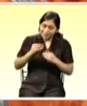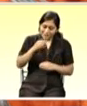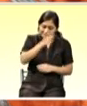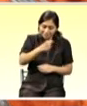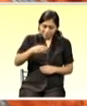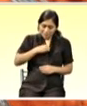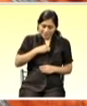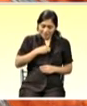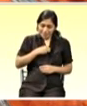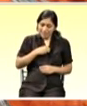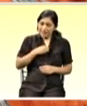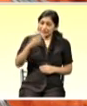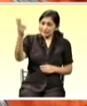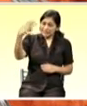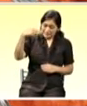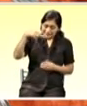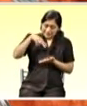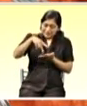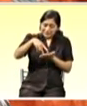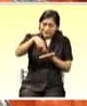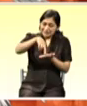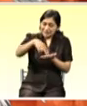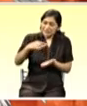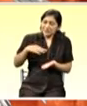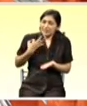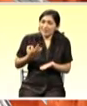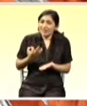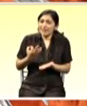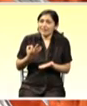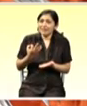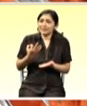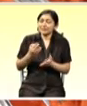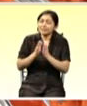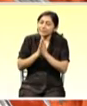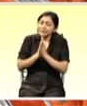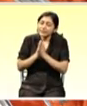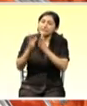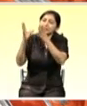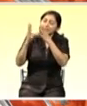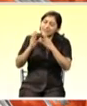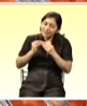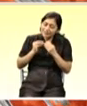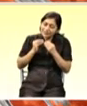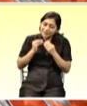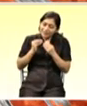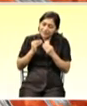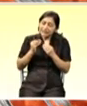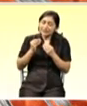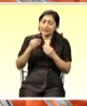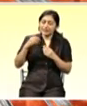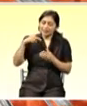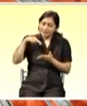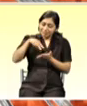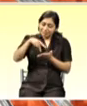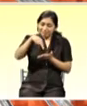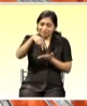que lleva mis pasos. Actúa con tus benignas influencias para que camine